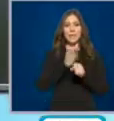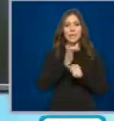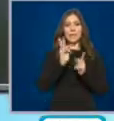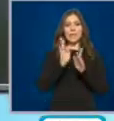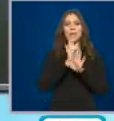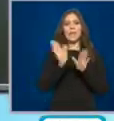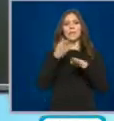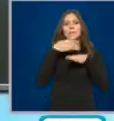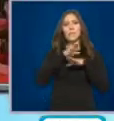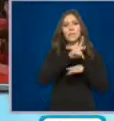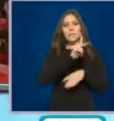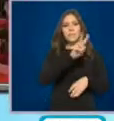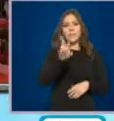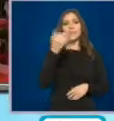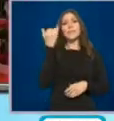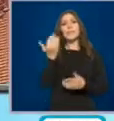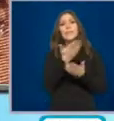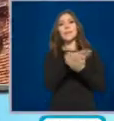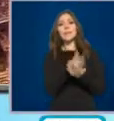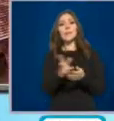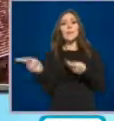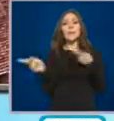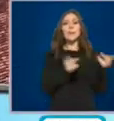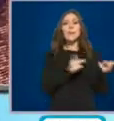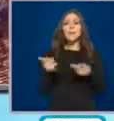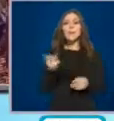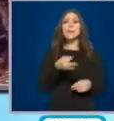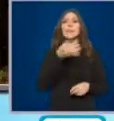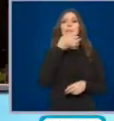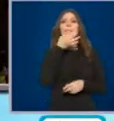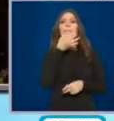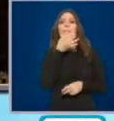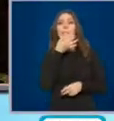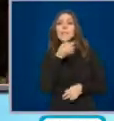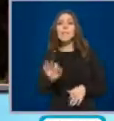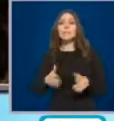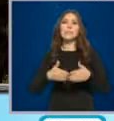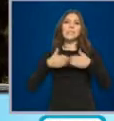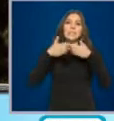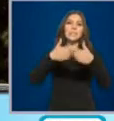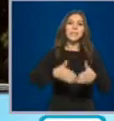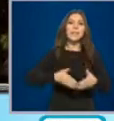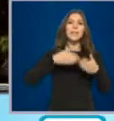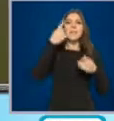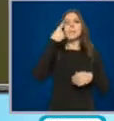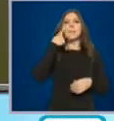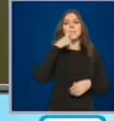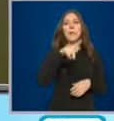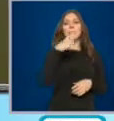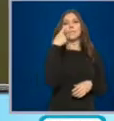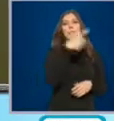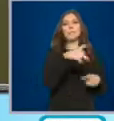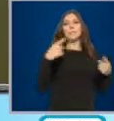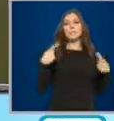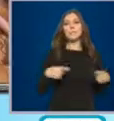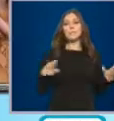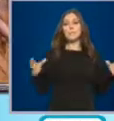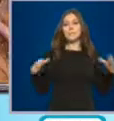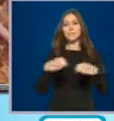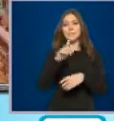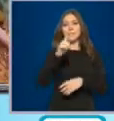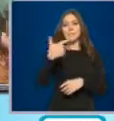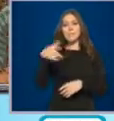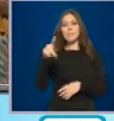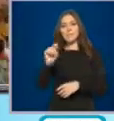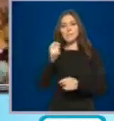de Vallarta, pero fíjese que además se organizan fiestas en alta mar, en catamaranes, todo esto para la diversidad sexual, ¿no? Es decir,